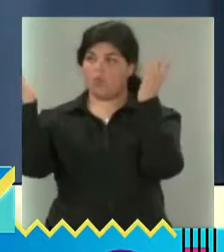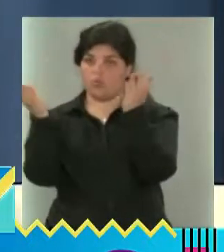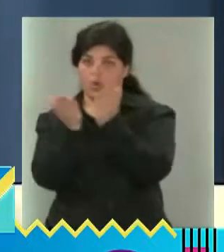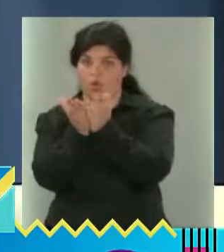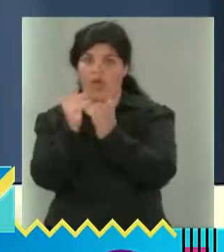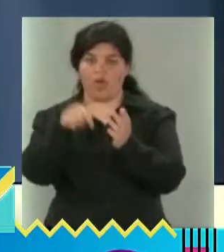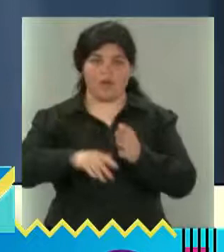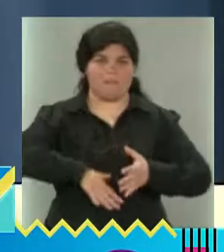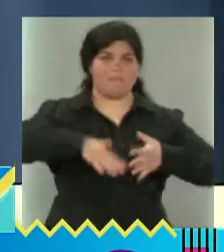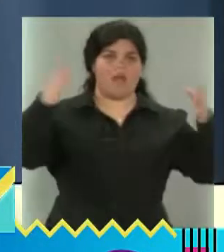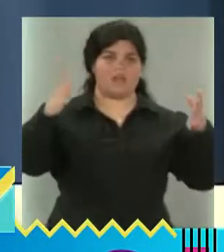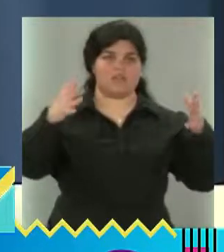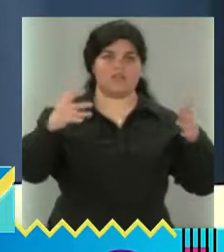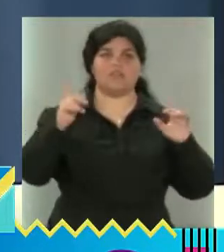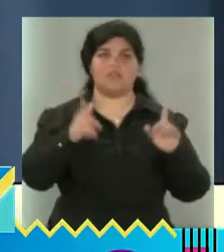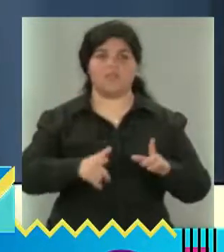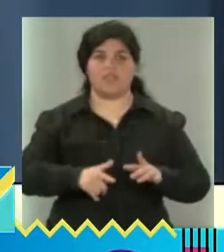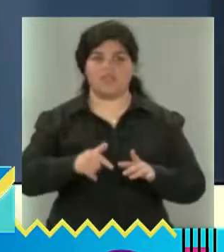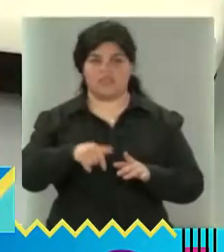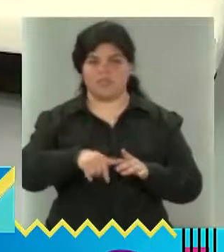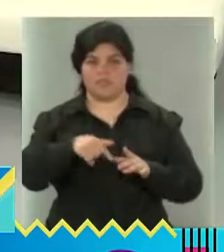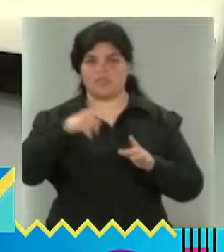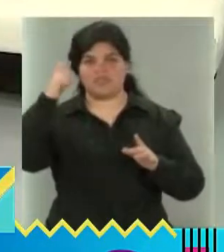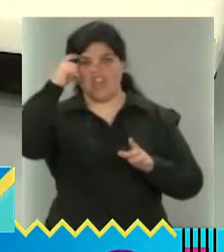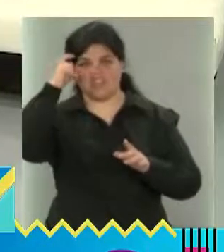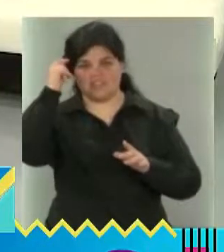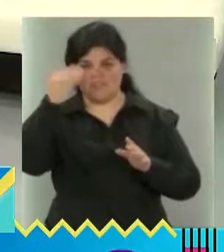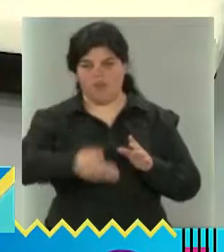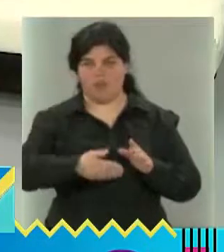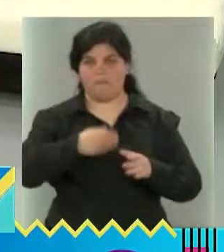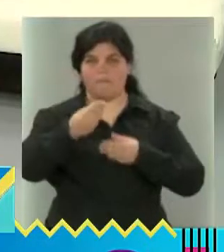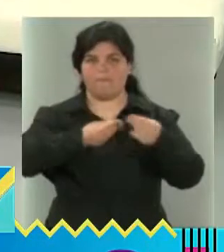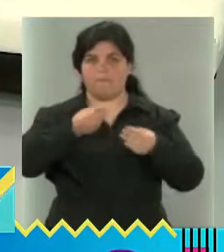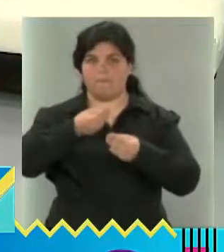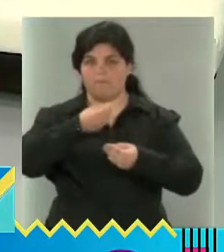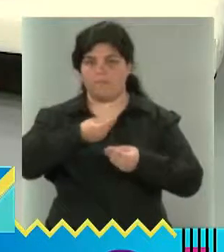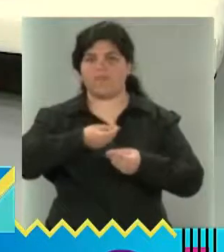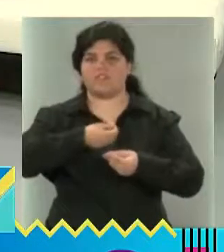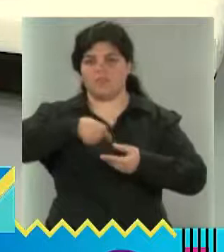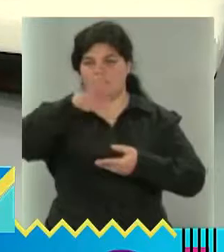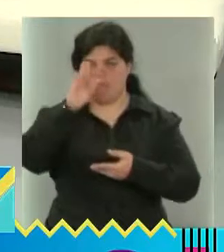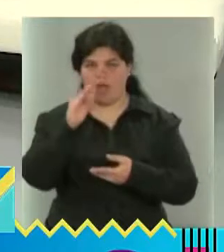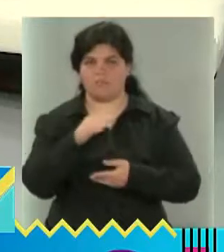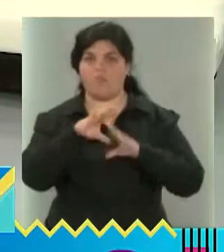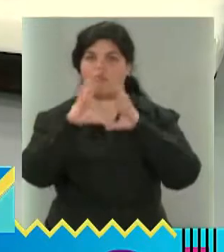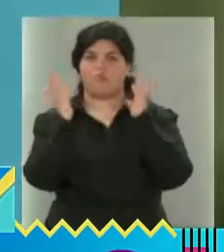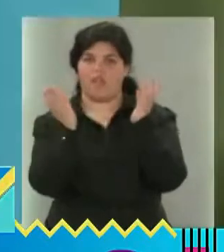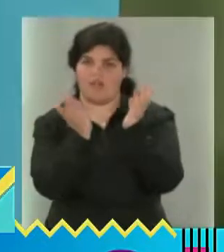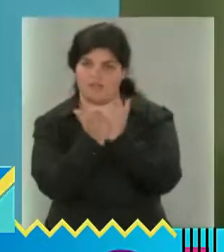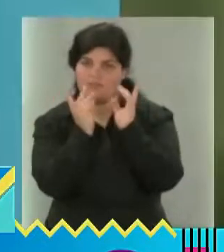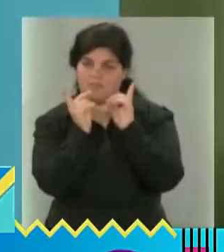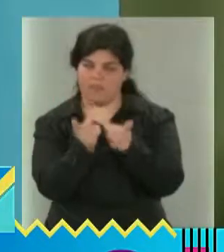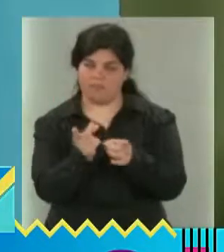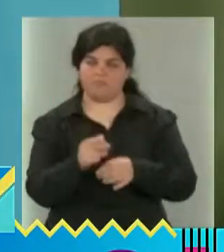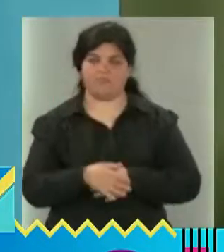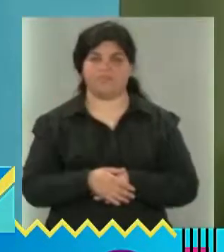la 10ª empresa vitivinícola a nivel mundial. Bien, felicitaciones, reiterar ese dato entonces también. Ahora sí, se los adelantaba